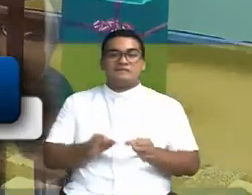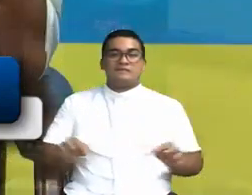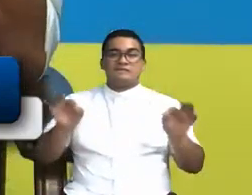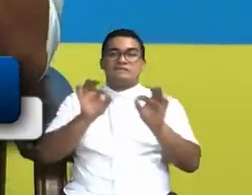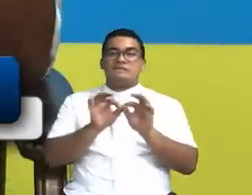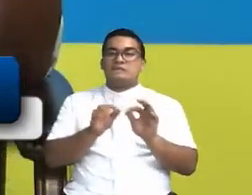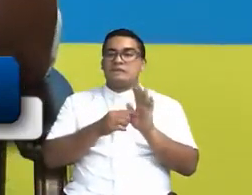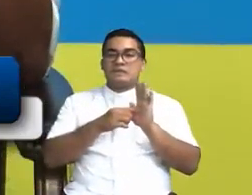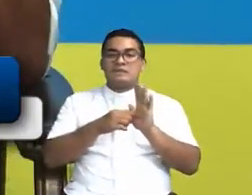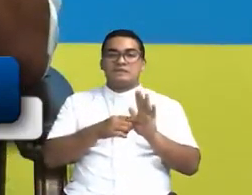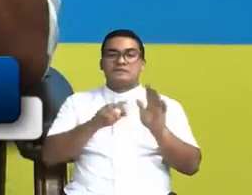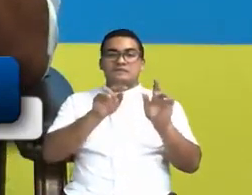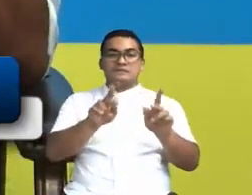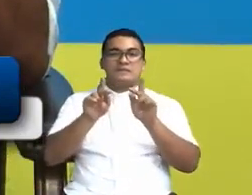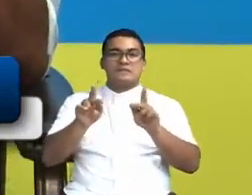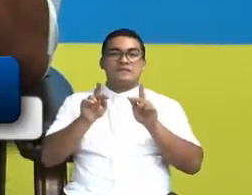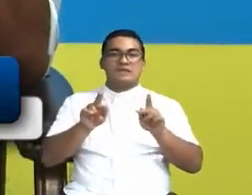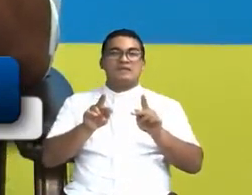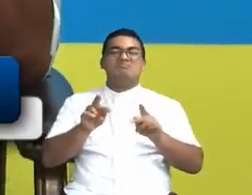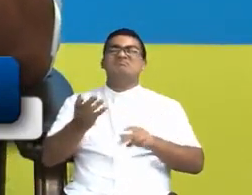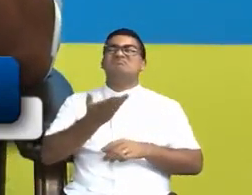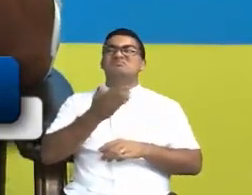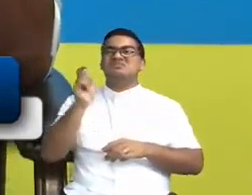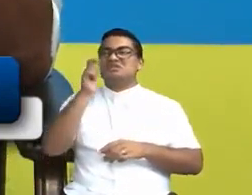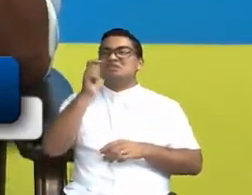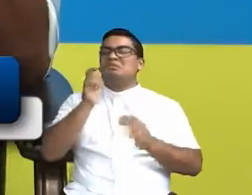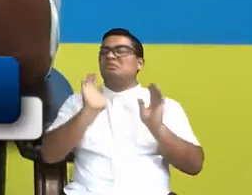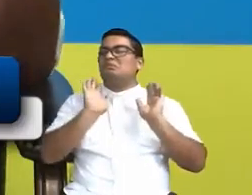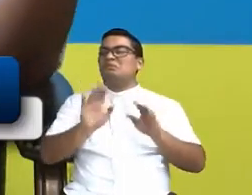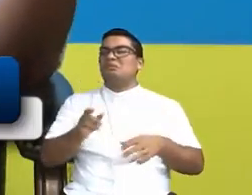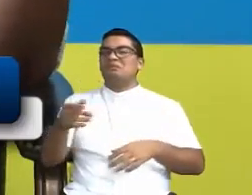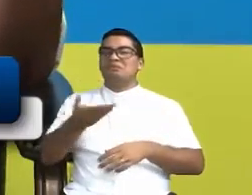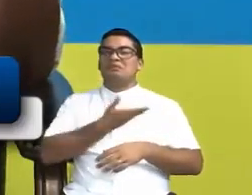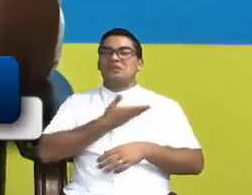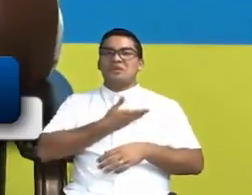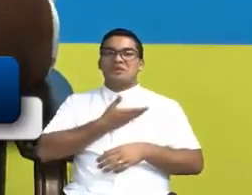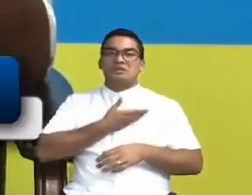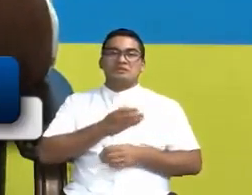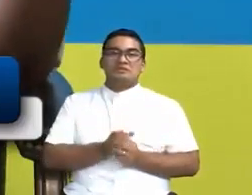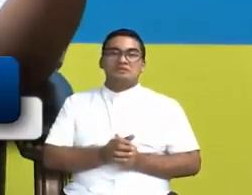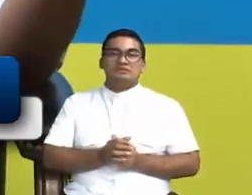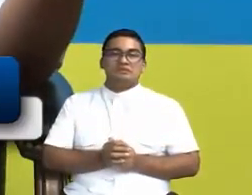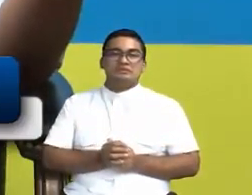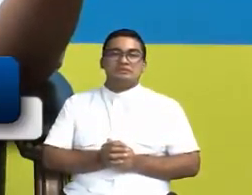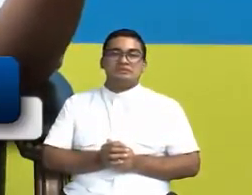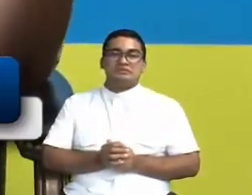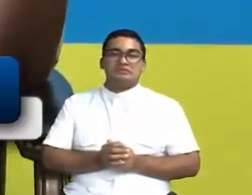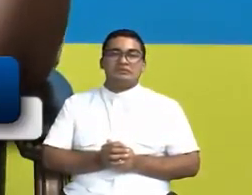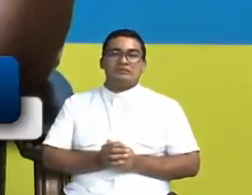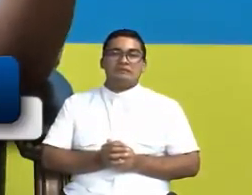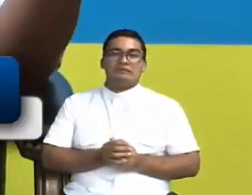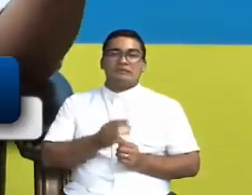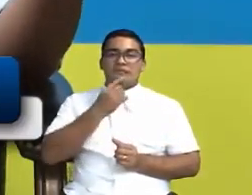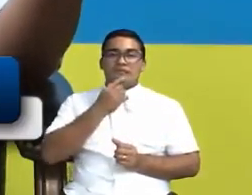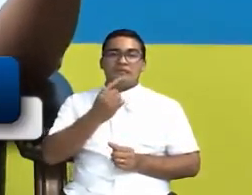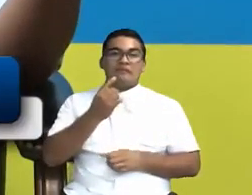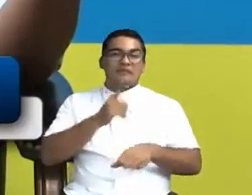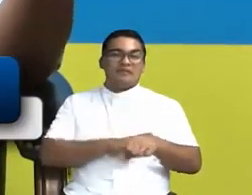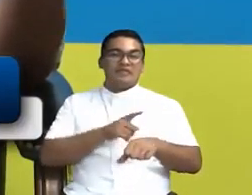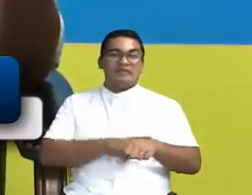Por ejemplo, hay personas que no se cepillan los dientes las tres veces. Quizás las tres veces, pues, es por el